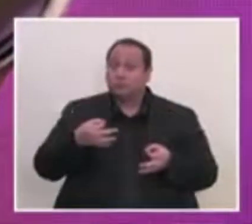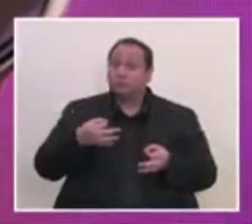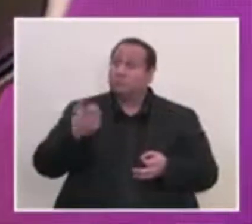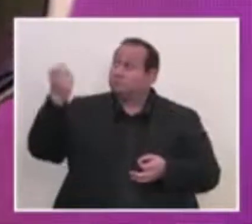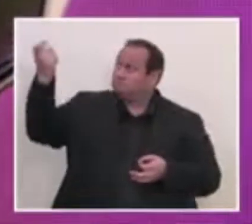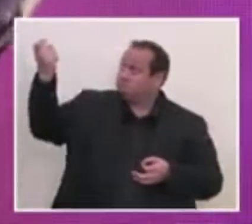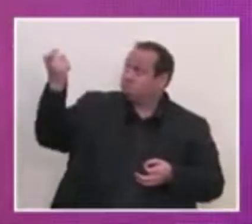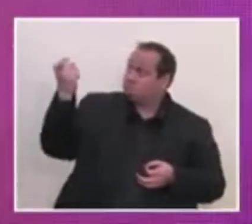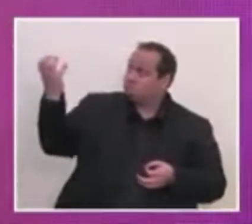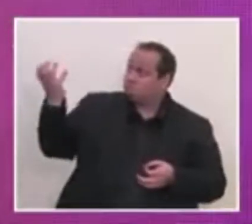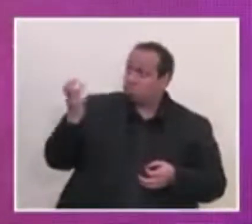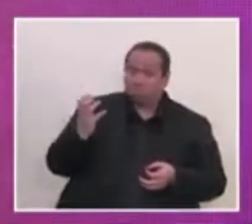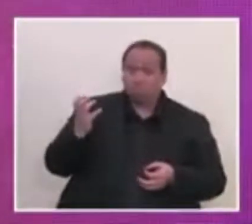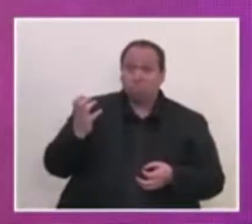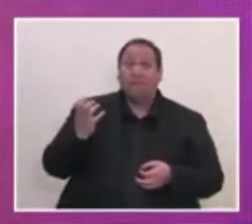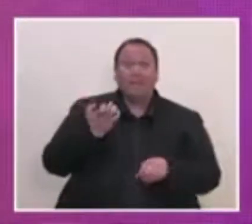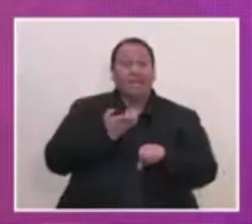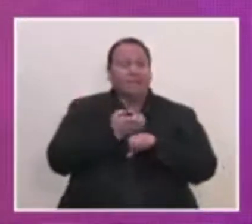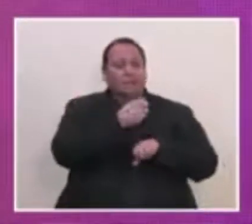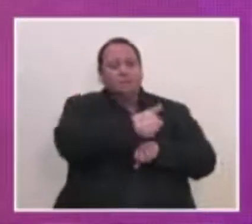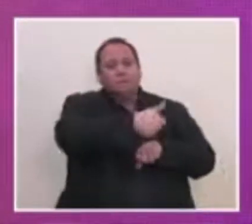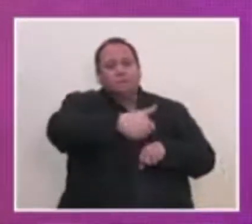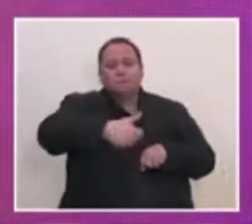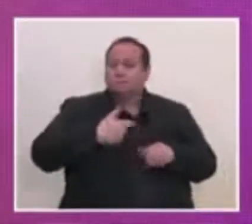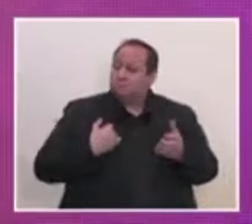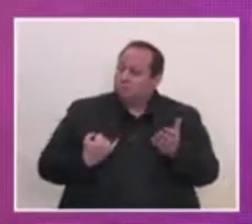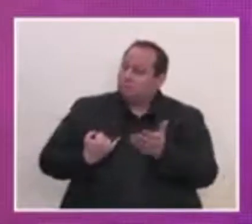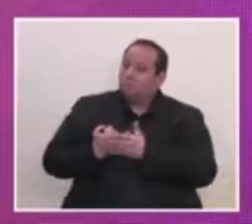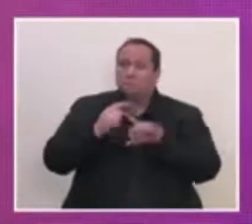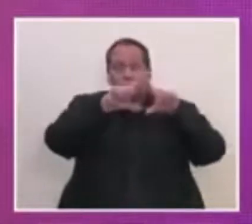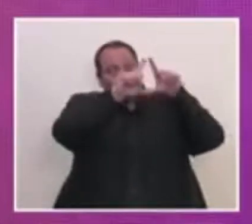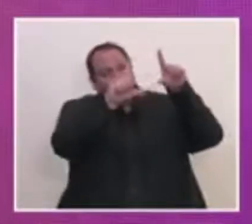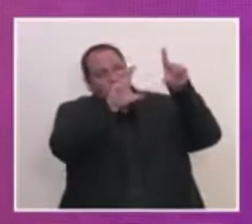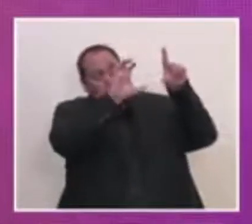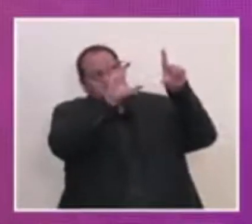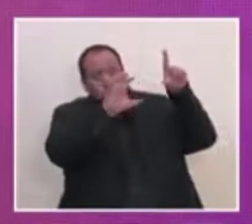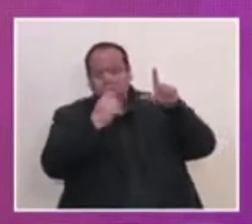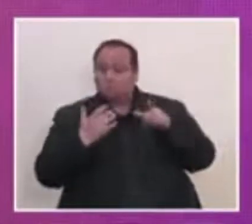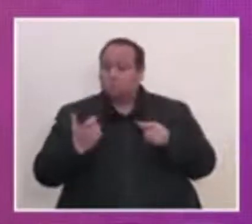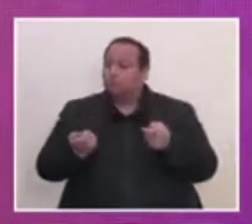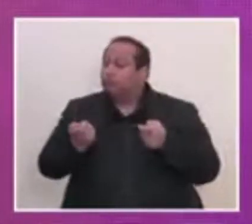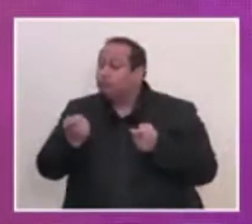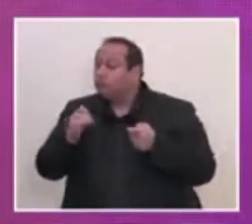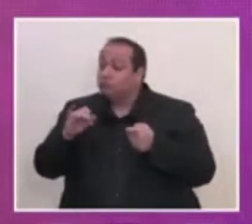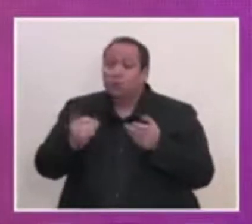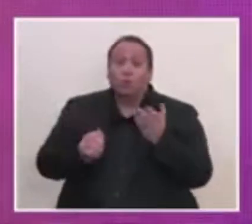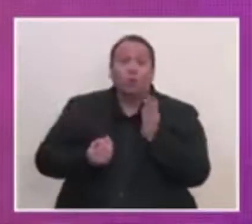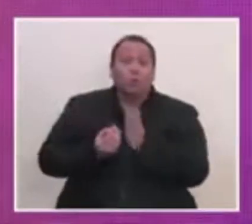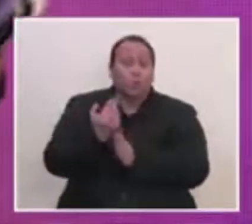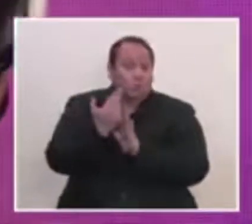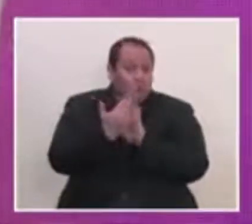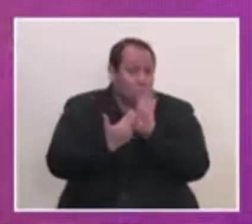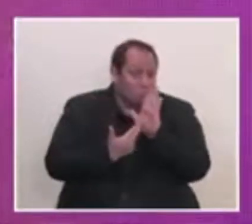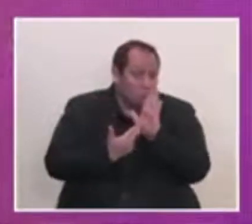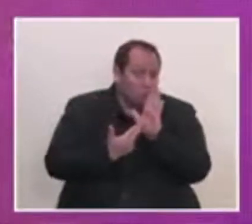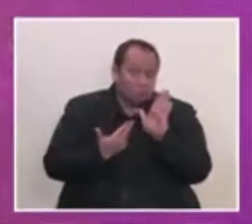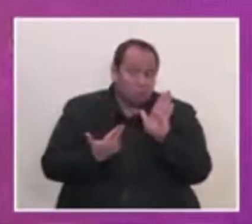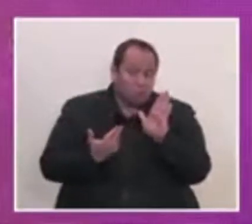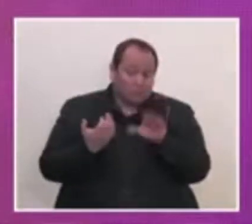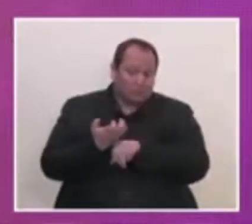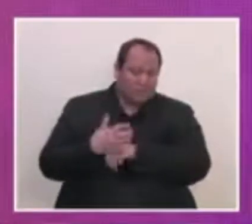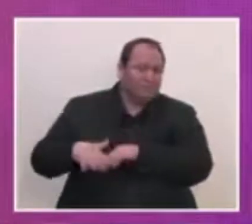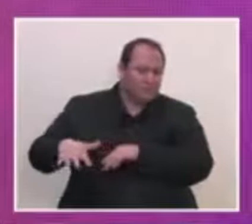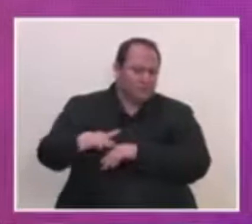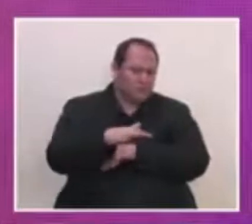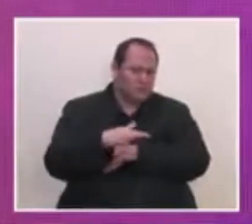ese recurso cada estado toma la determinación de administrar con nuevas reglas de operación estatal que es la